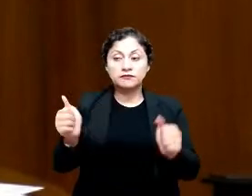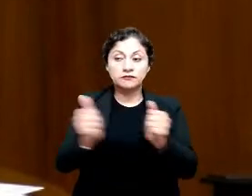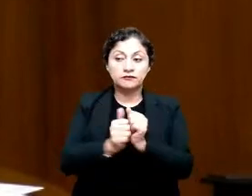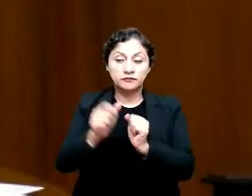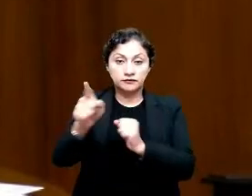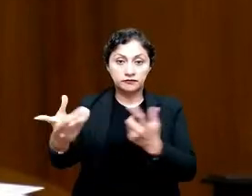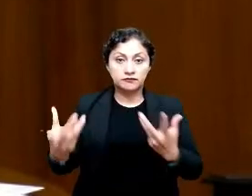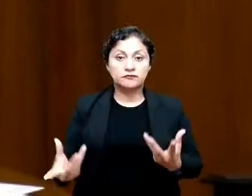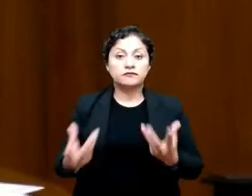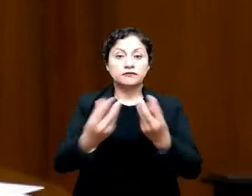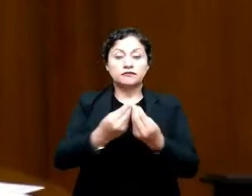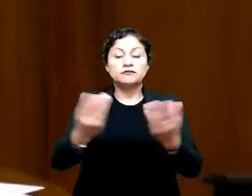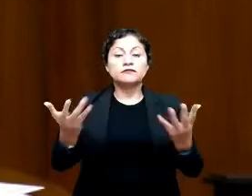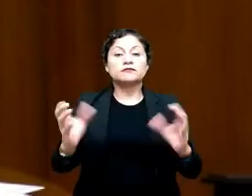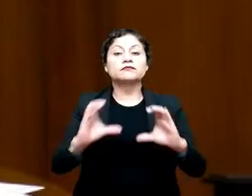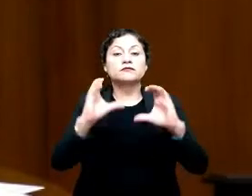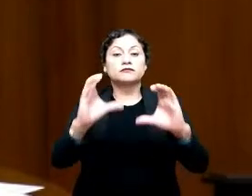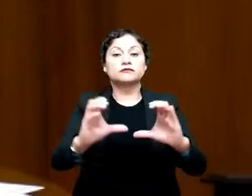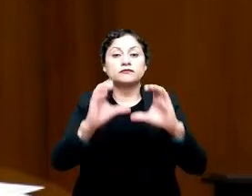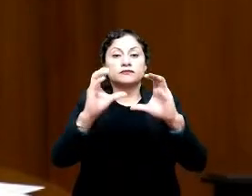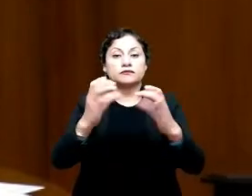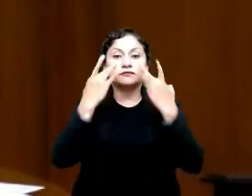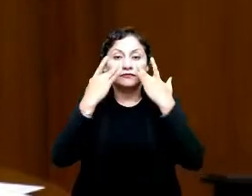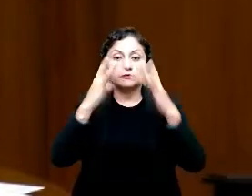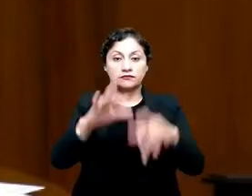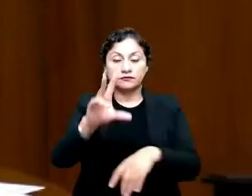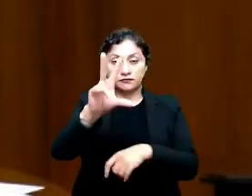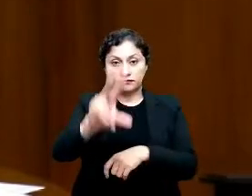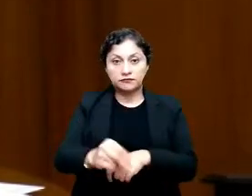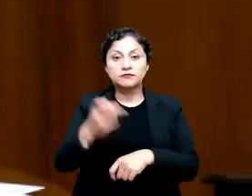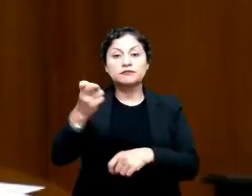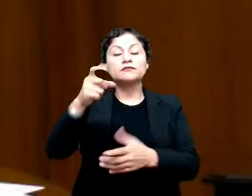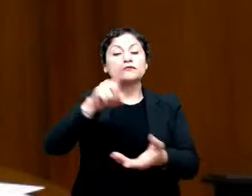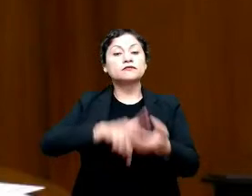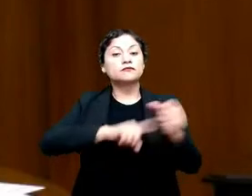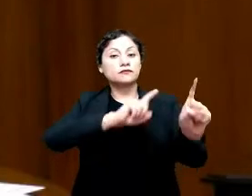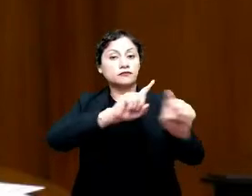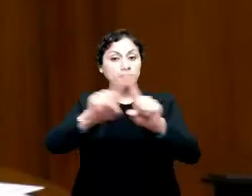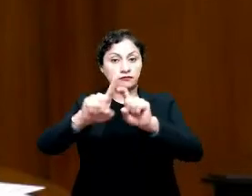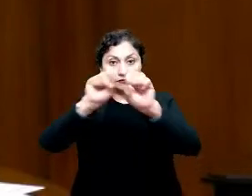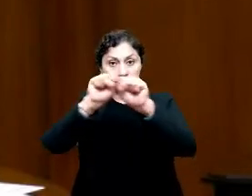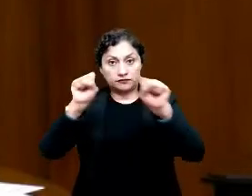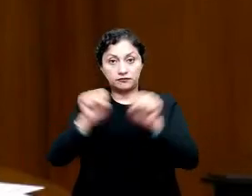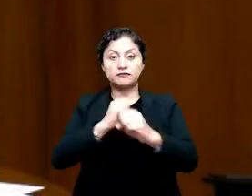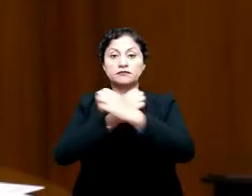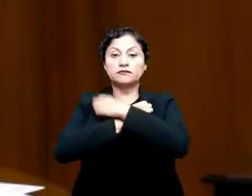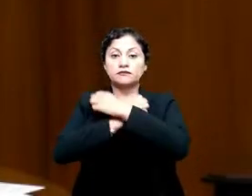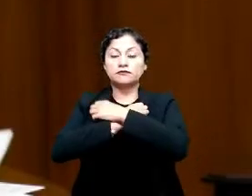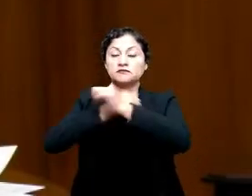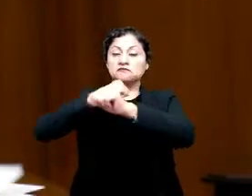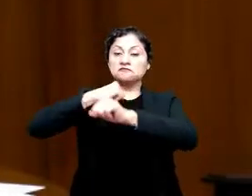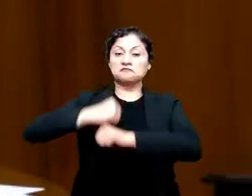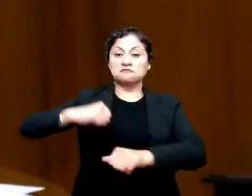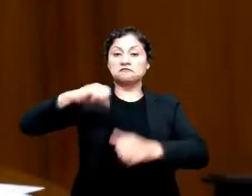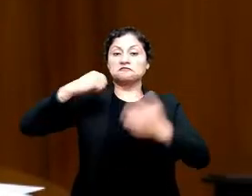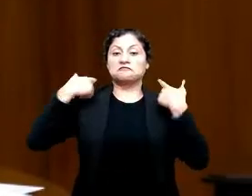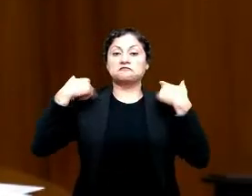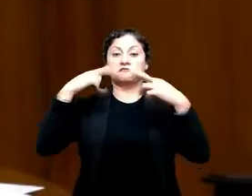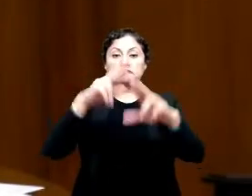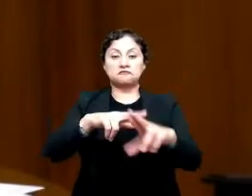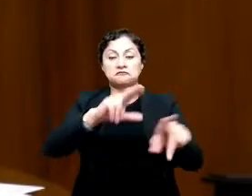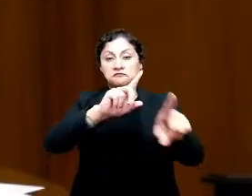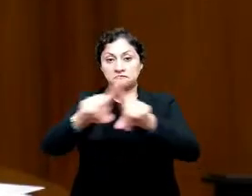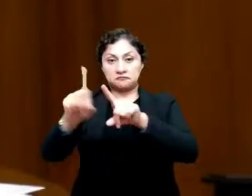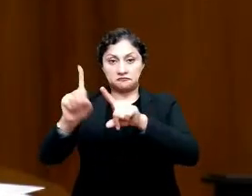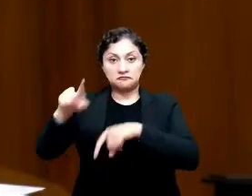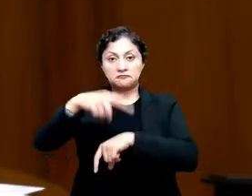de abandono escolar. Participa toda la estructura educativa, autoridades educativas, escolares y docentes hasta la